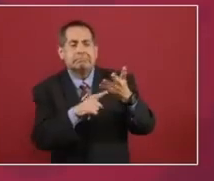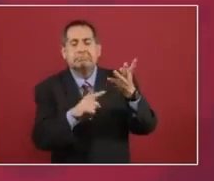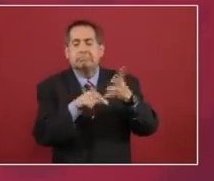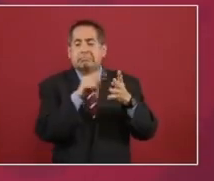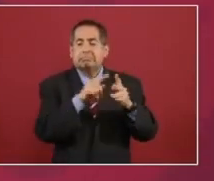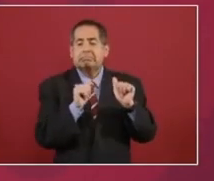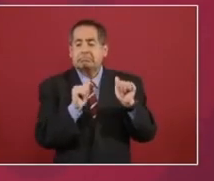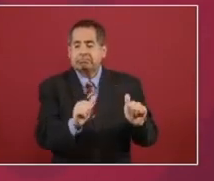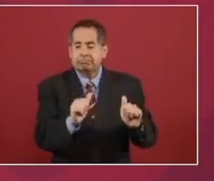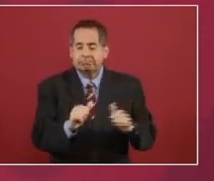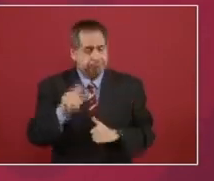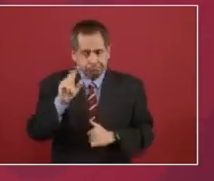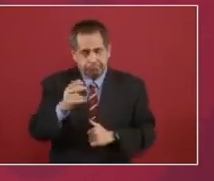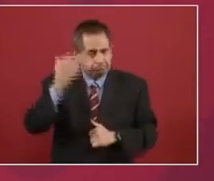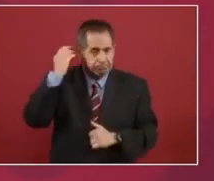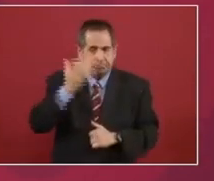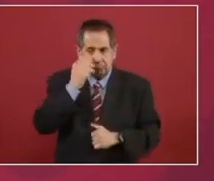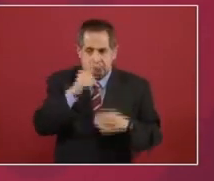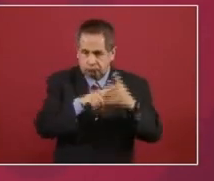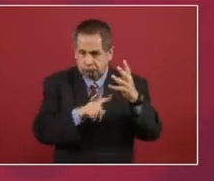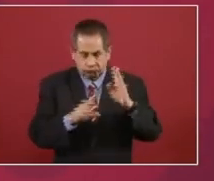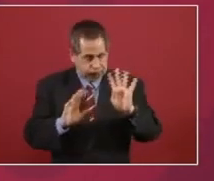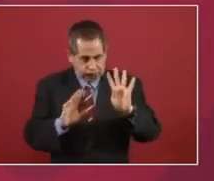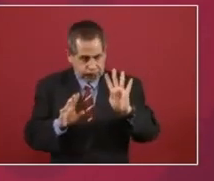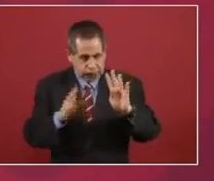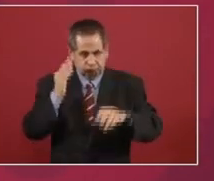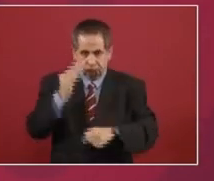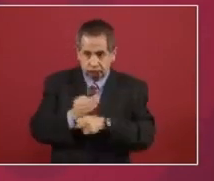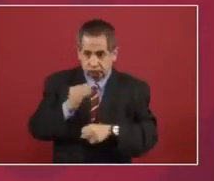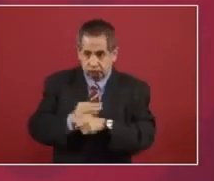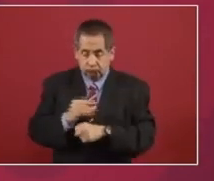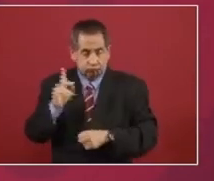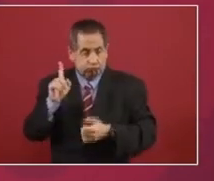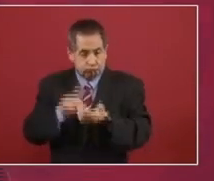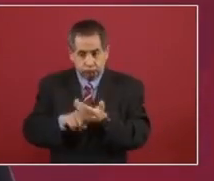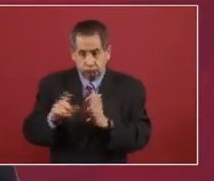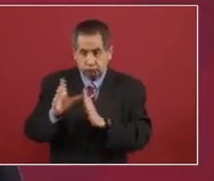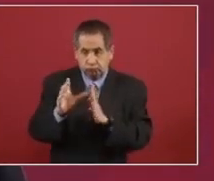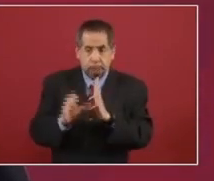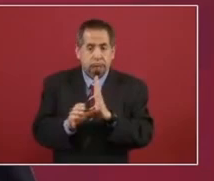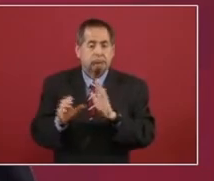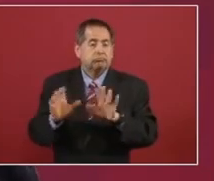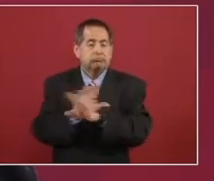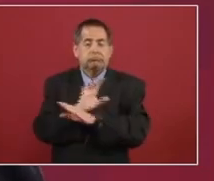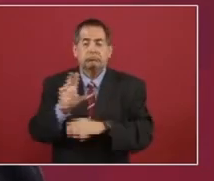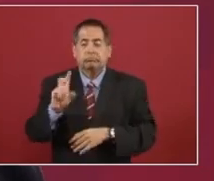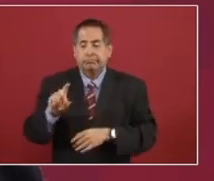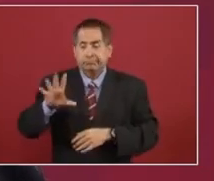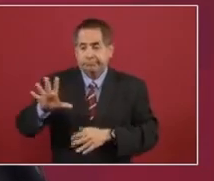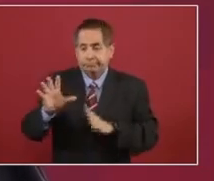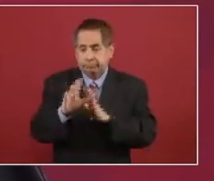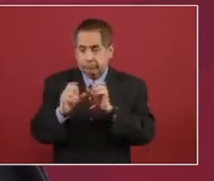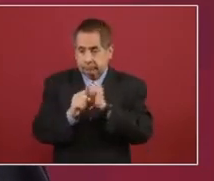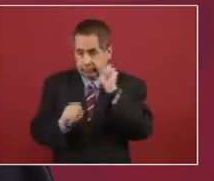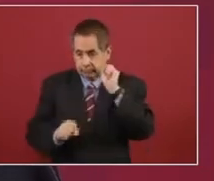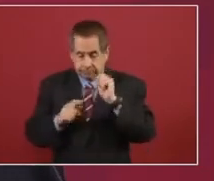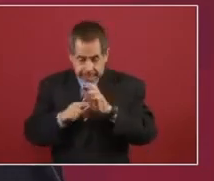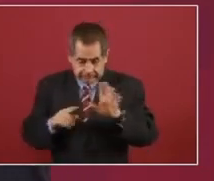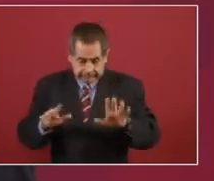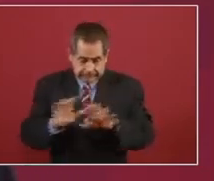costumbre. Por eso estoy planteando que cuando se reforme el artículo 35 de la